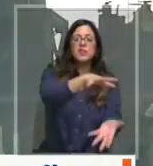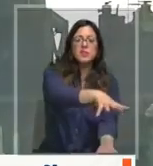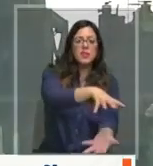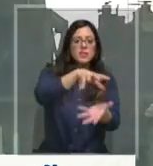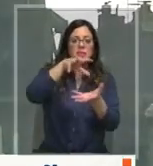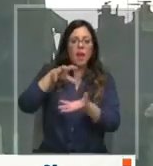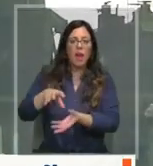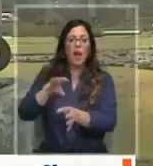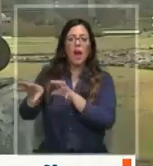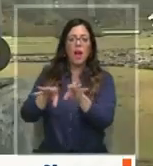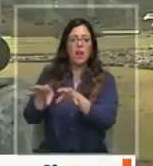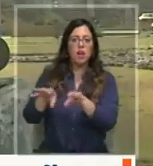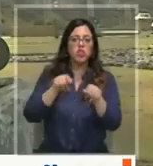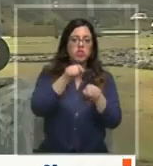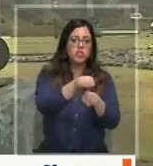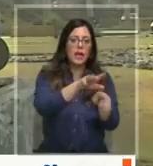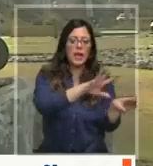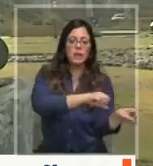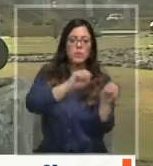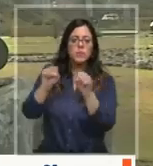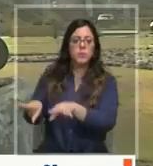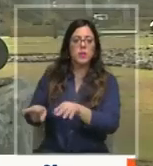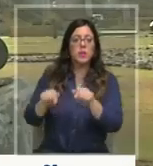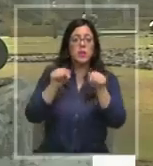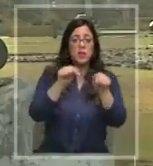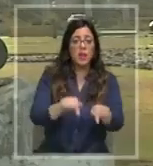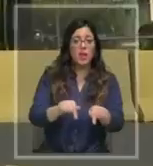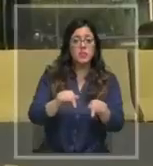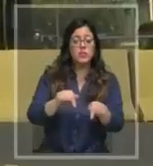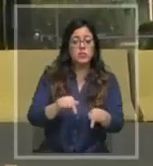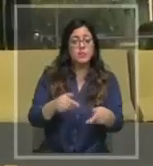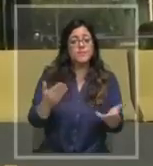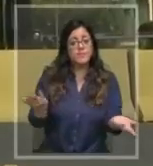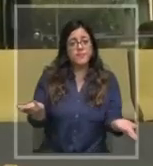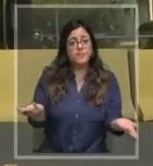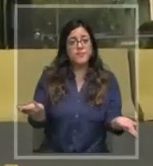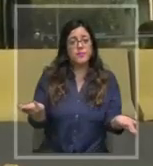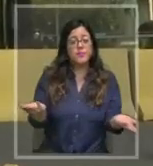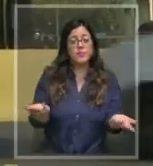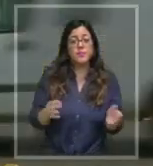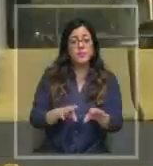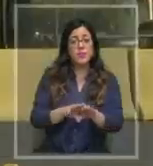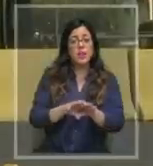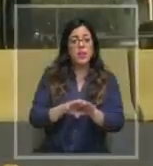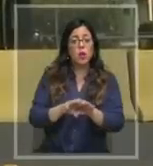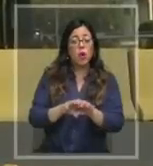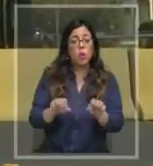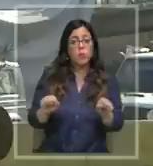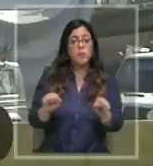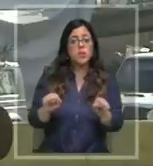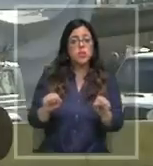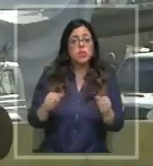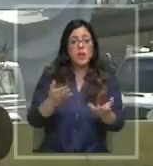las instalaciones. Una fundición que se despide del cordón industrial con la promesa de convertirse en la mejor